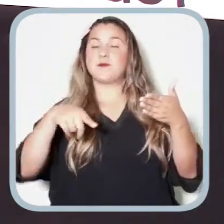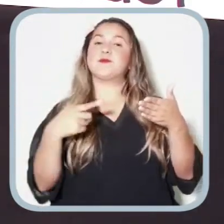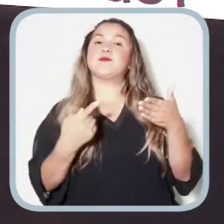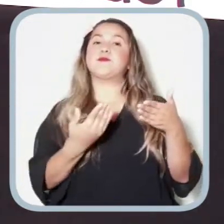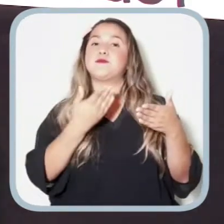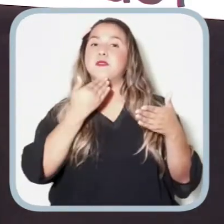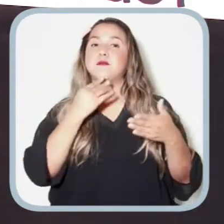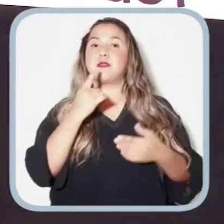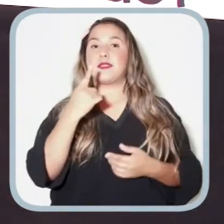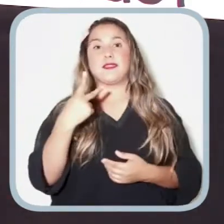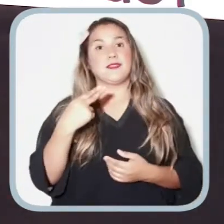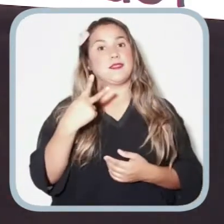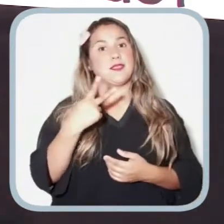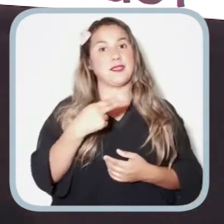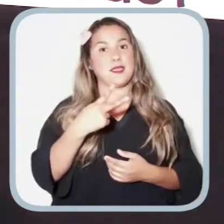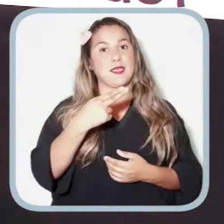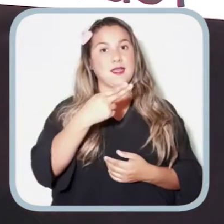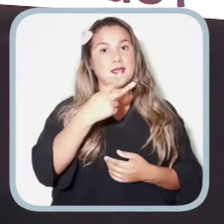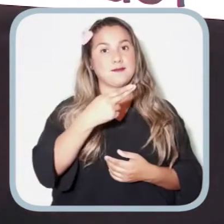una tijera